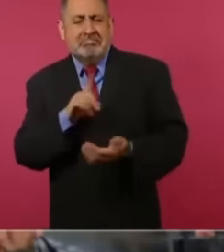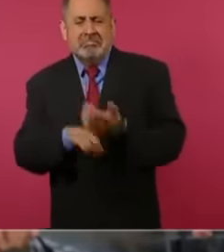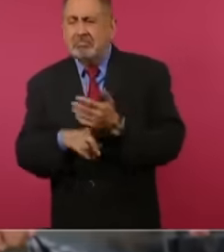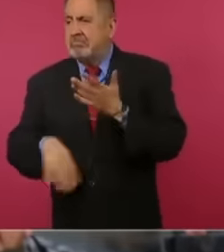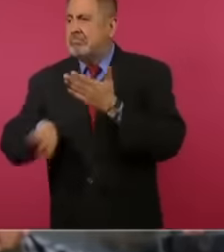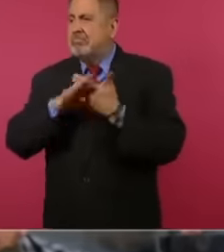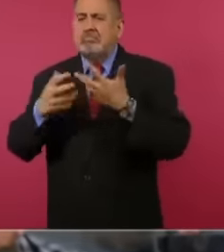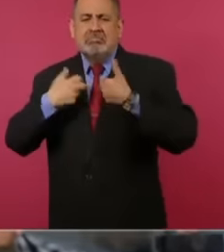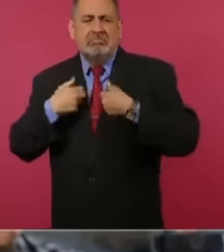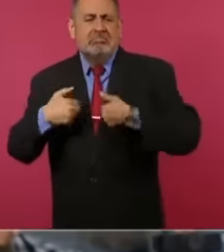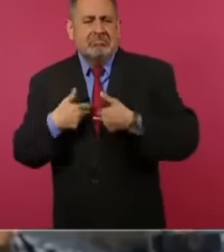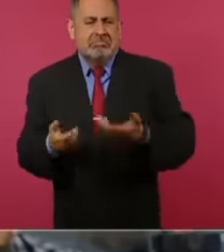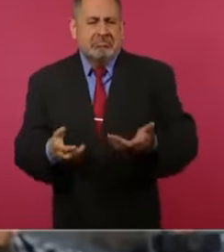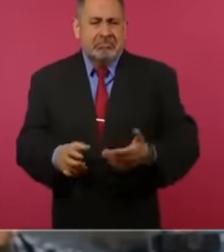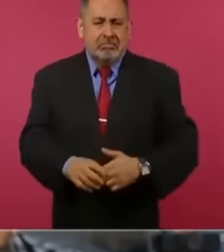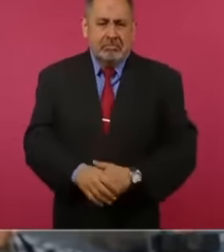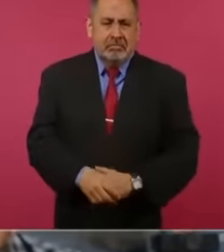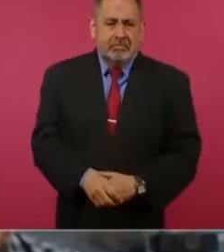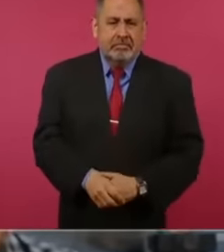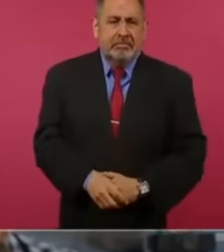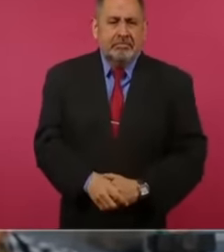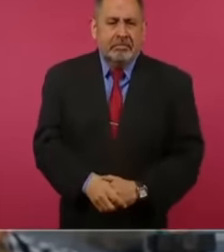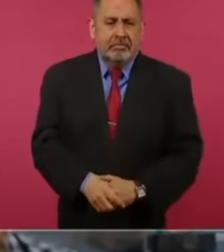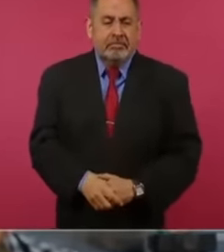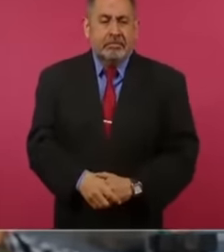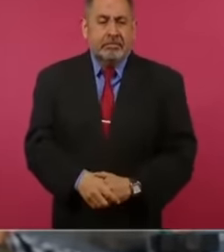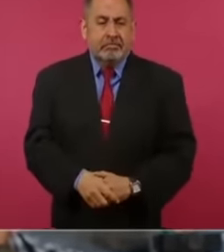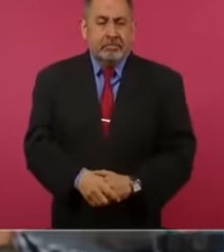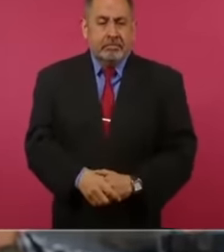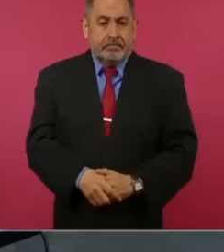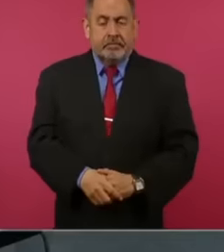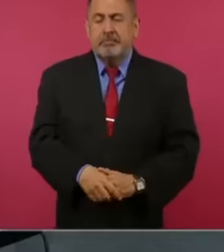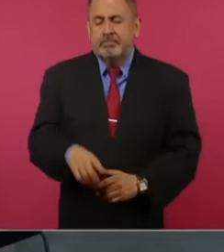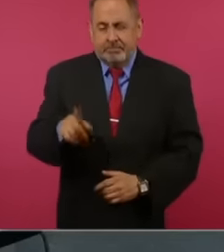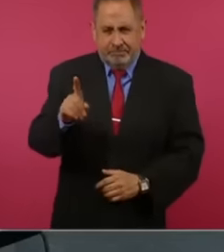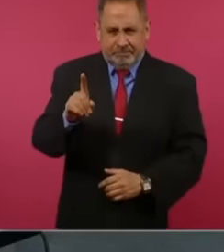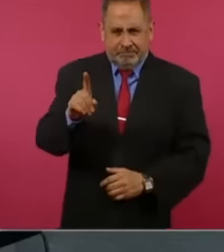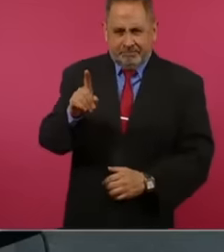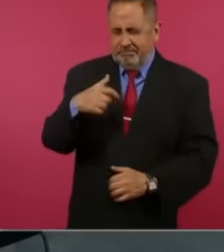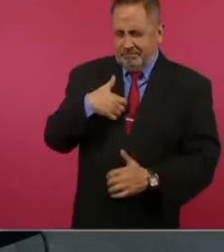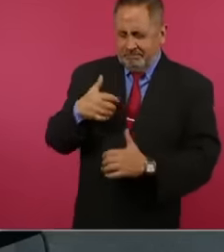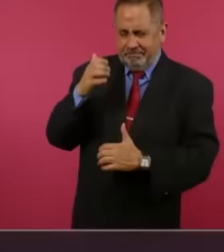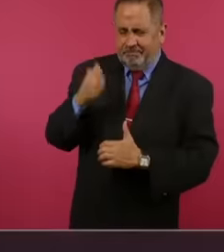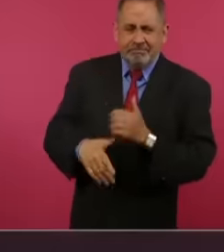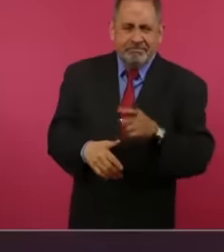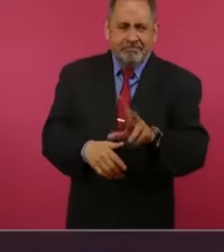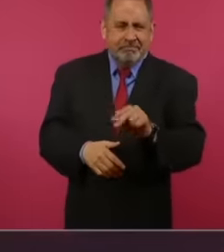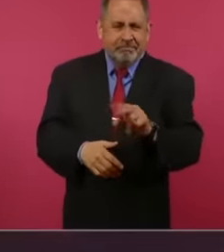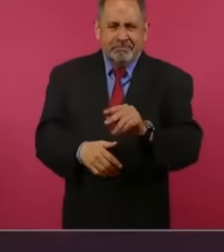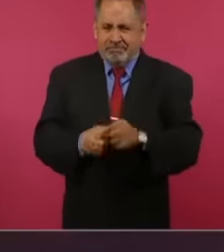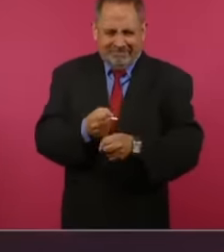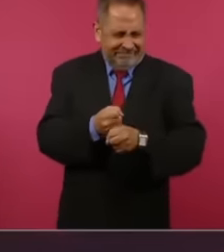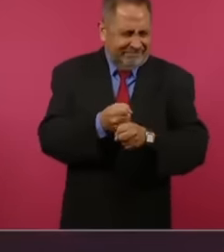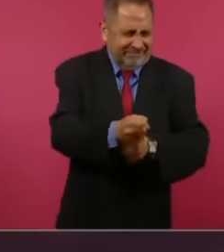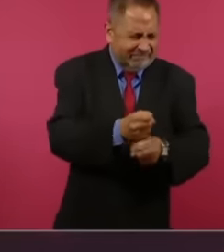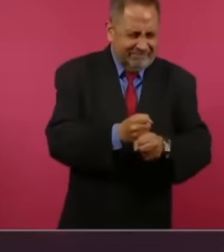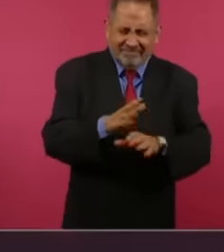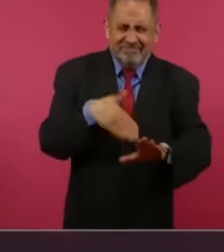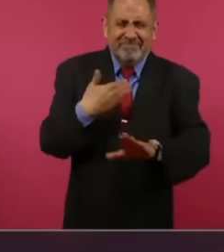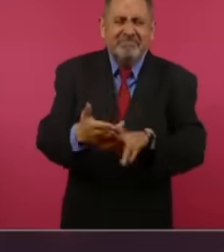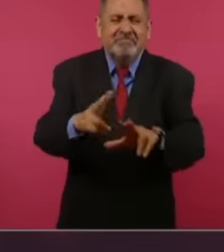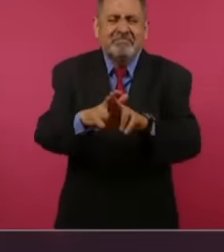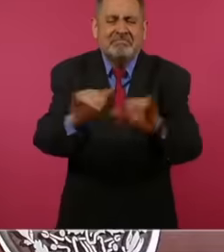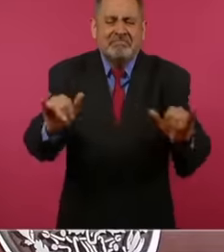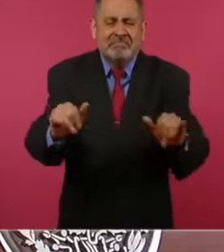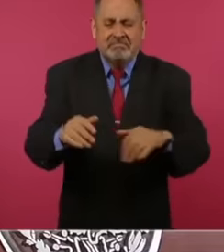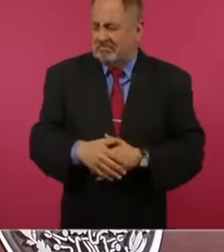voy a ser yo. Porque si el policía... Ya estoy terminando y no, no se ha reprimido a nadie.